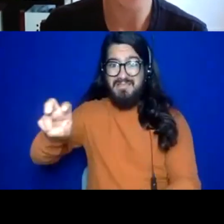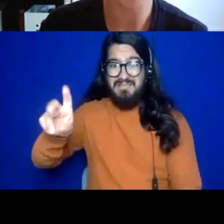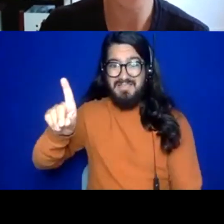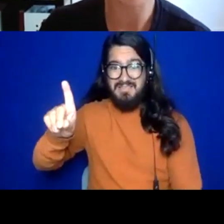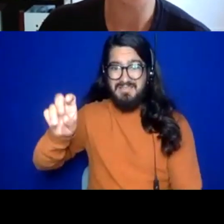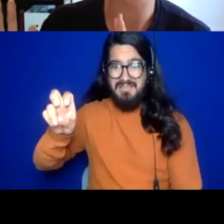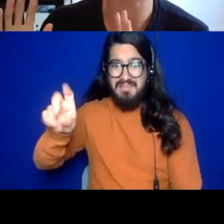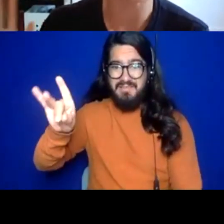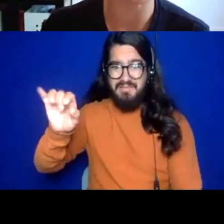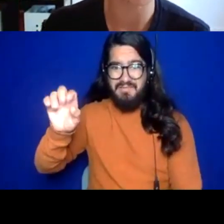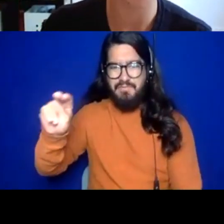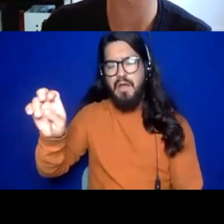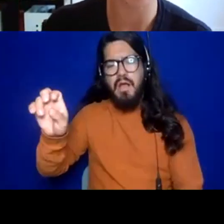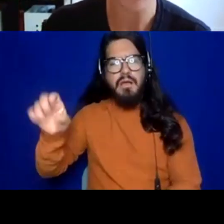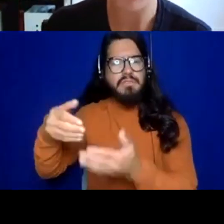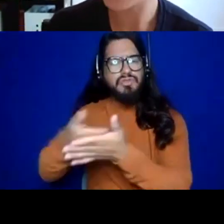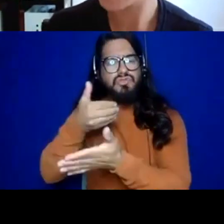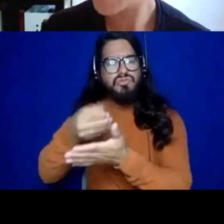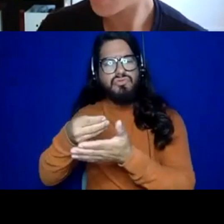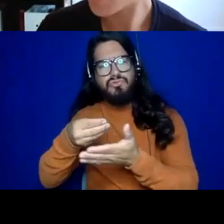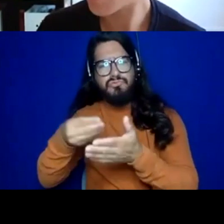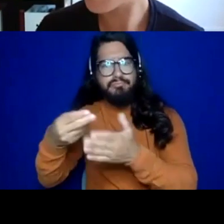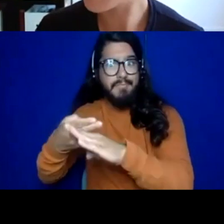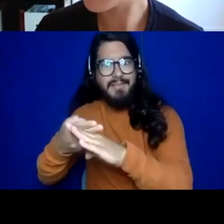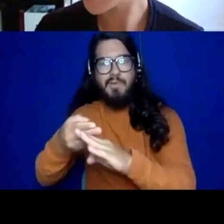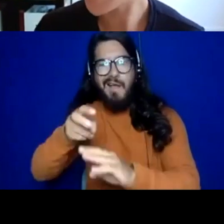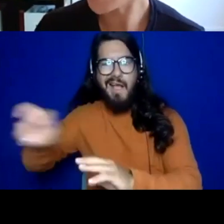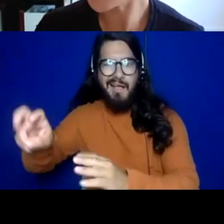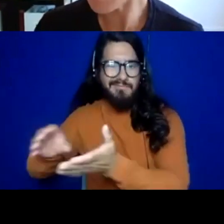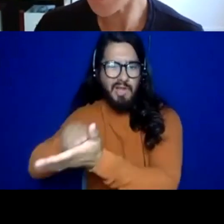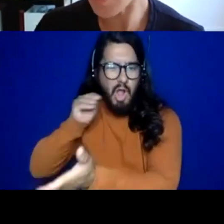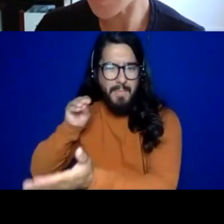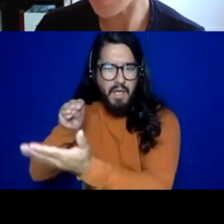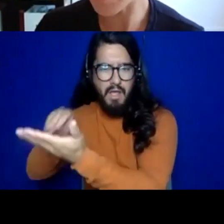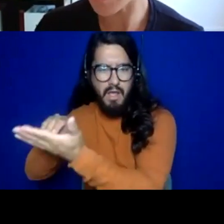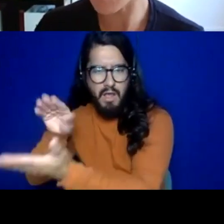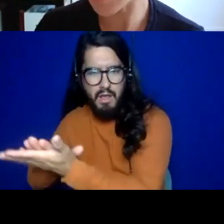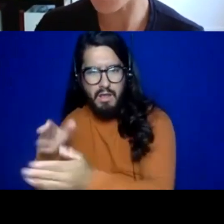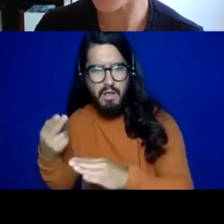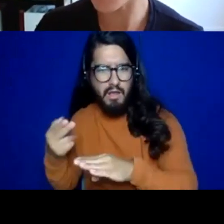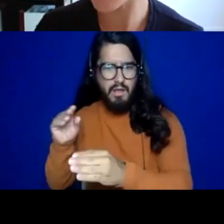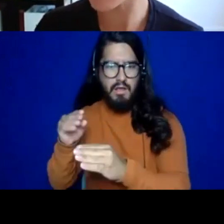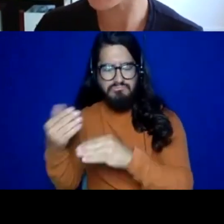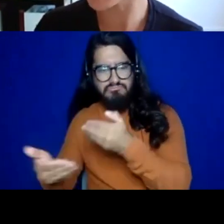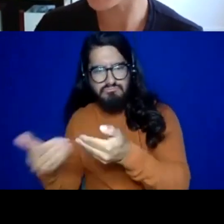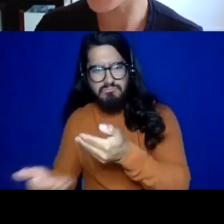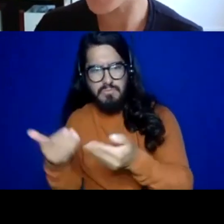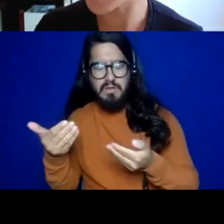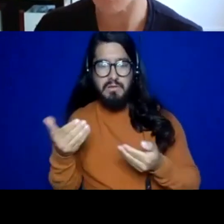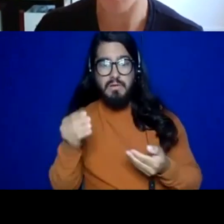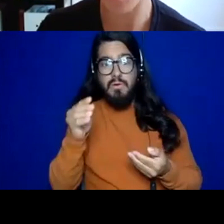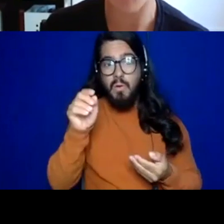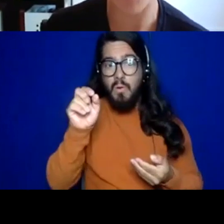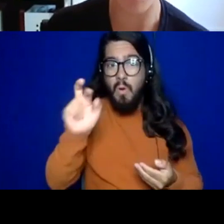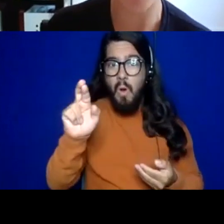otro, es más fácil para mí anotarlo, ajustarlo, y es mucho más fácil para mí hacerlo. Y